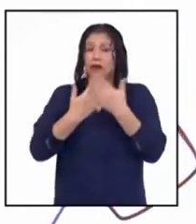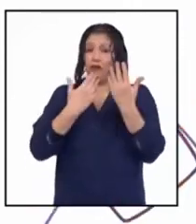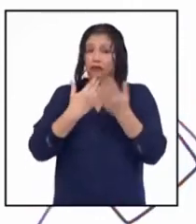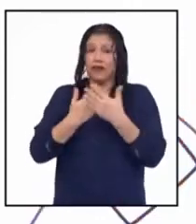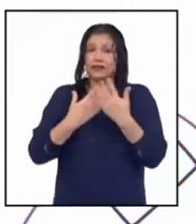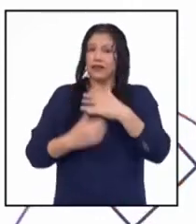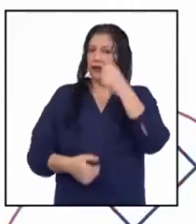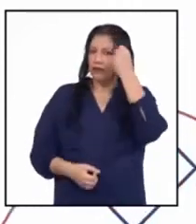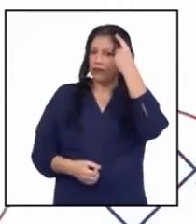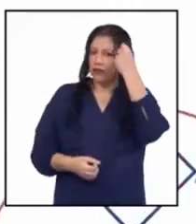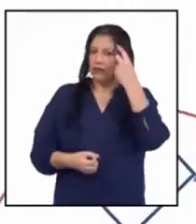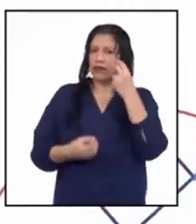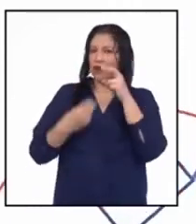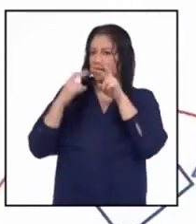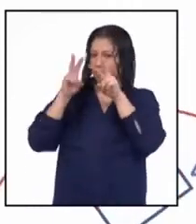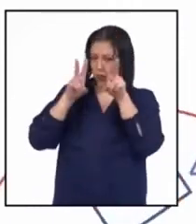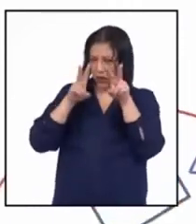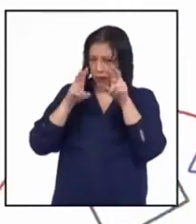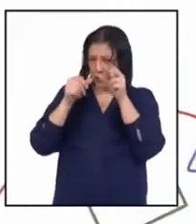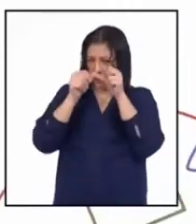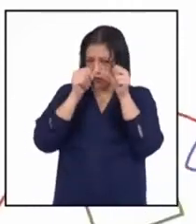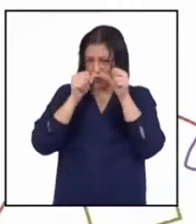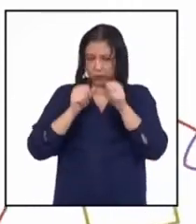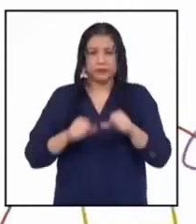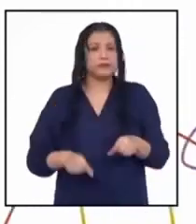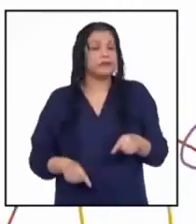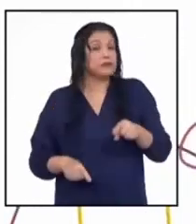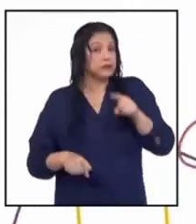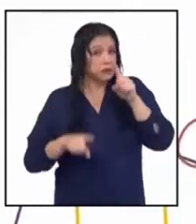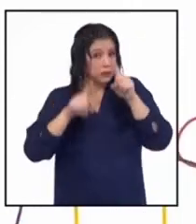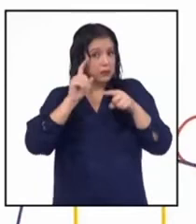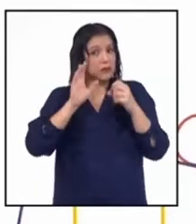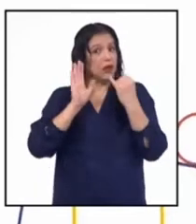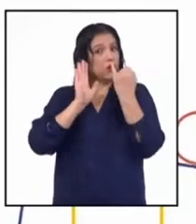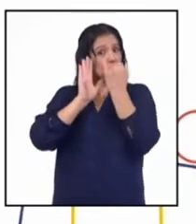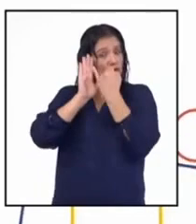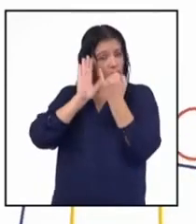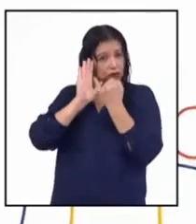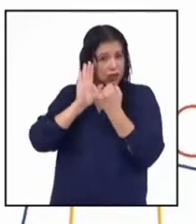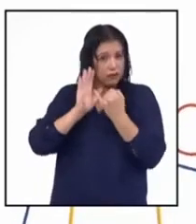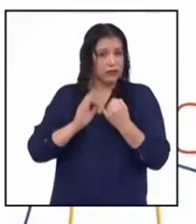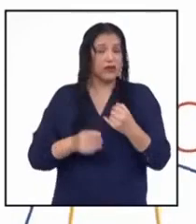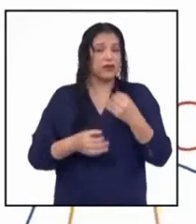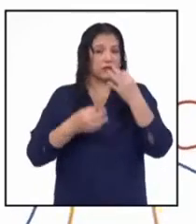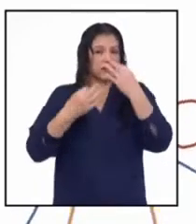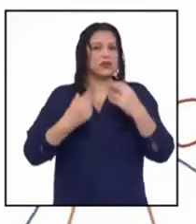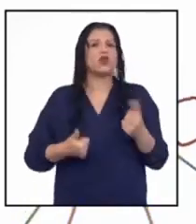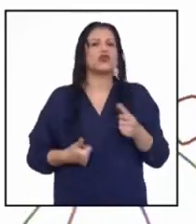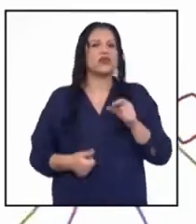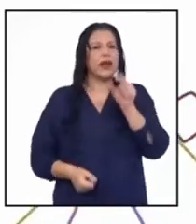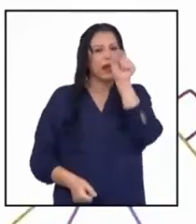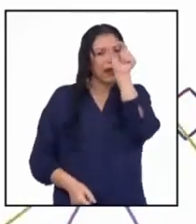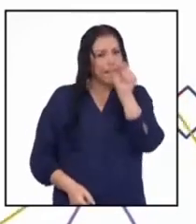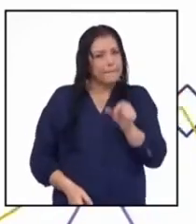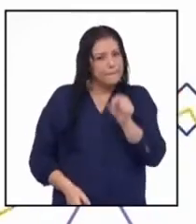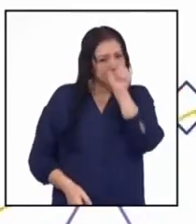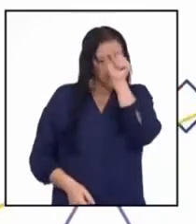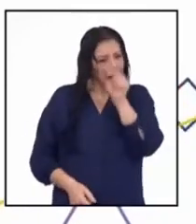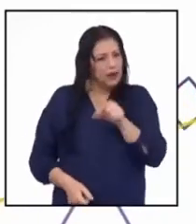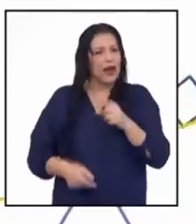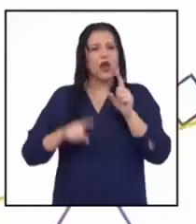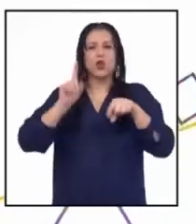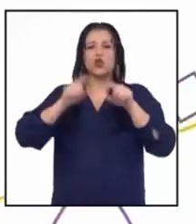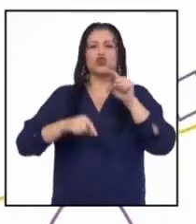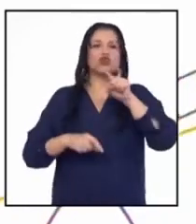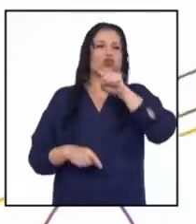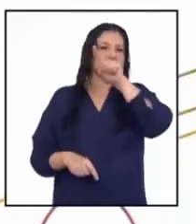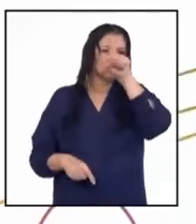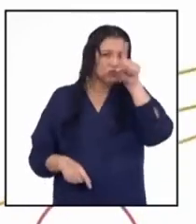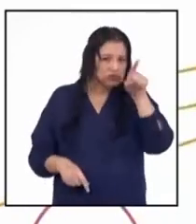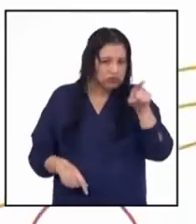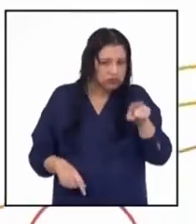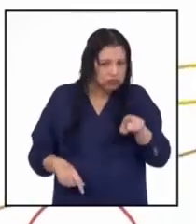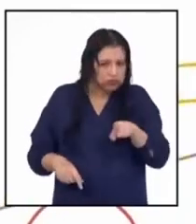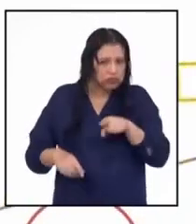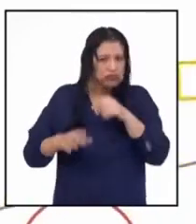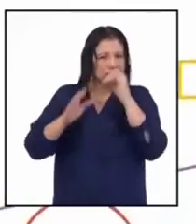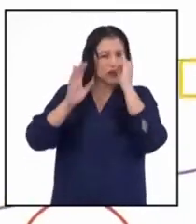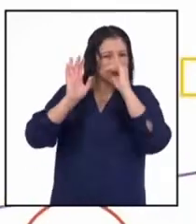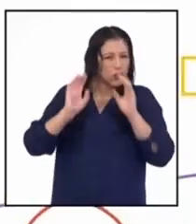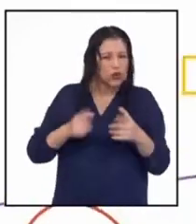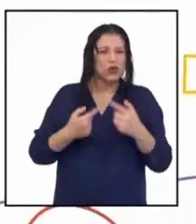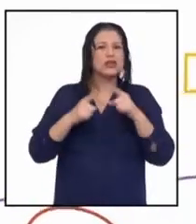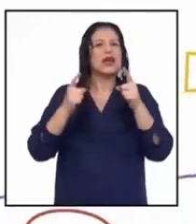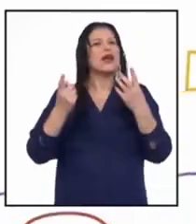datos. Algunos gráficos estadísticos son los gráficos de barra, gráficos circulares,